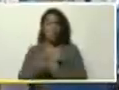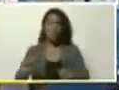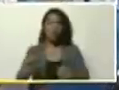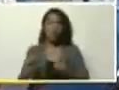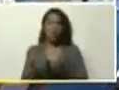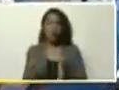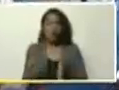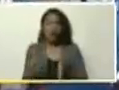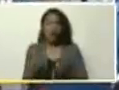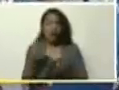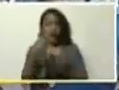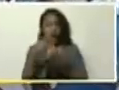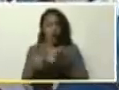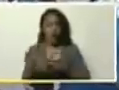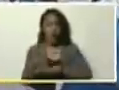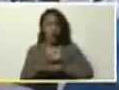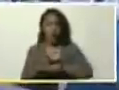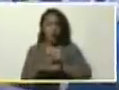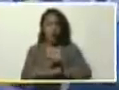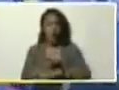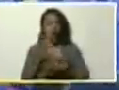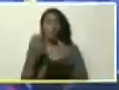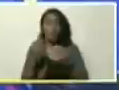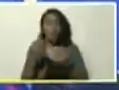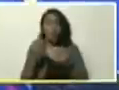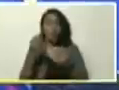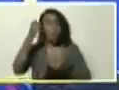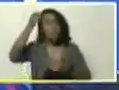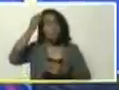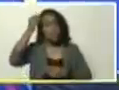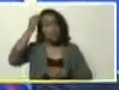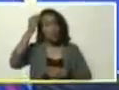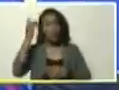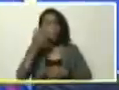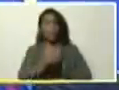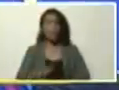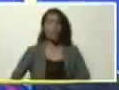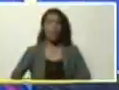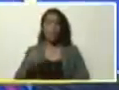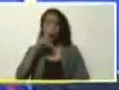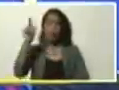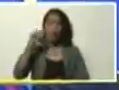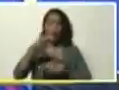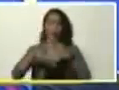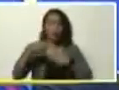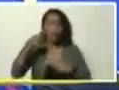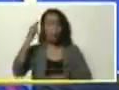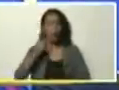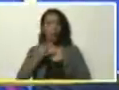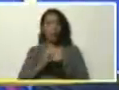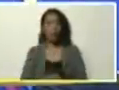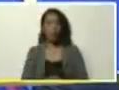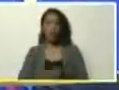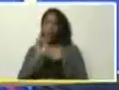varias gobernaciones. Muchos creyeron que el presidente Nicolás Maduro, que la revolución bolivariana, no iba a poder con las